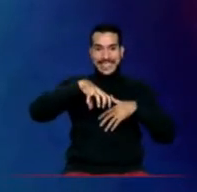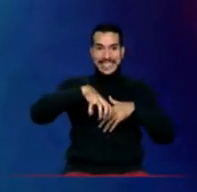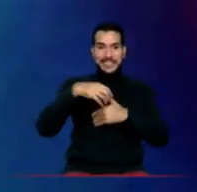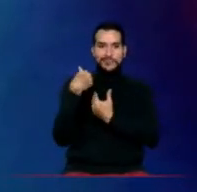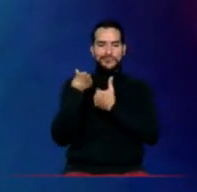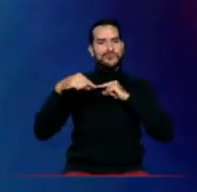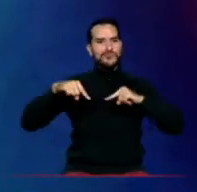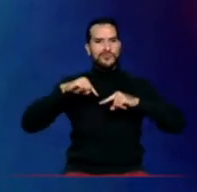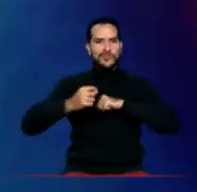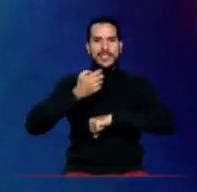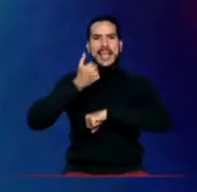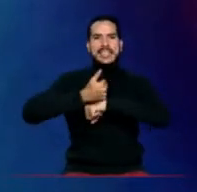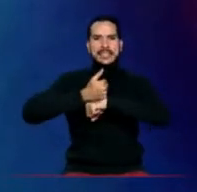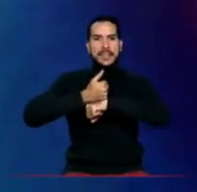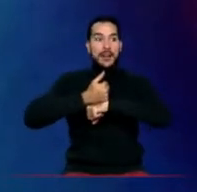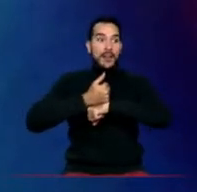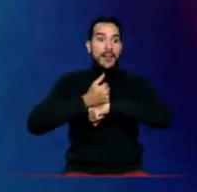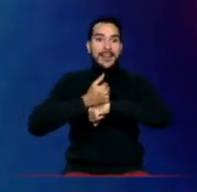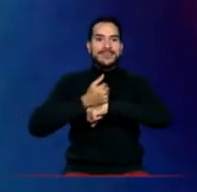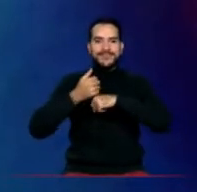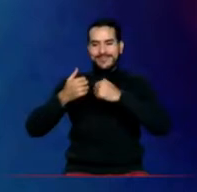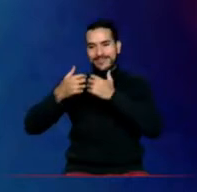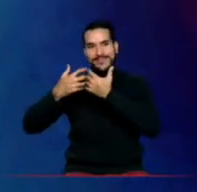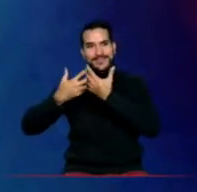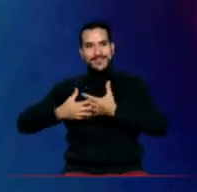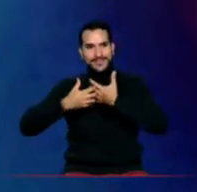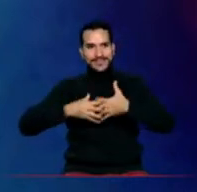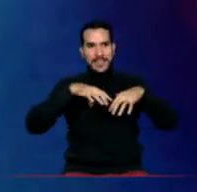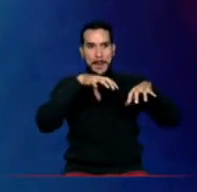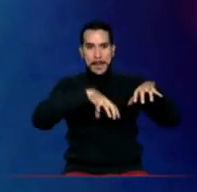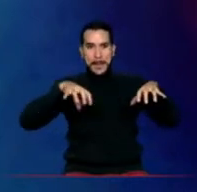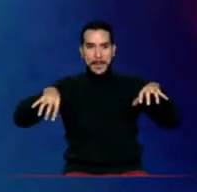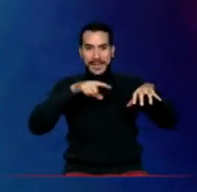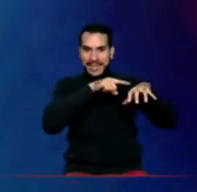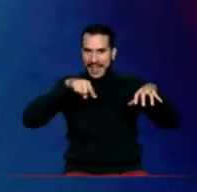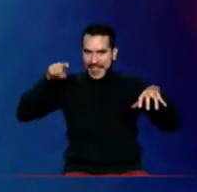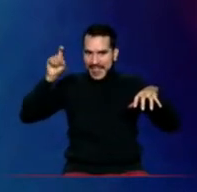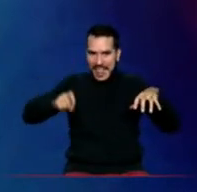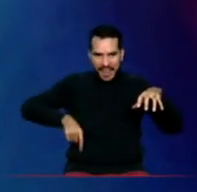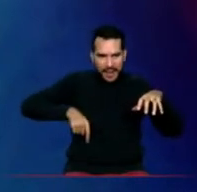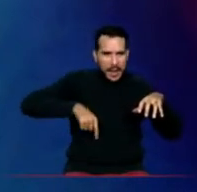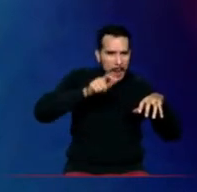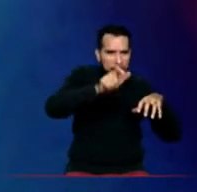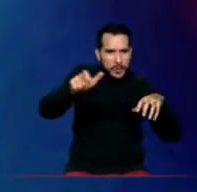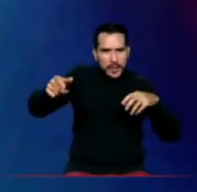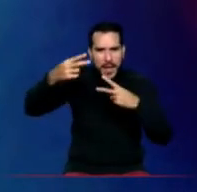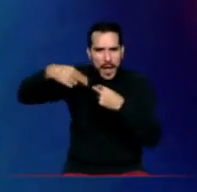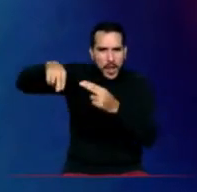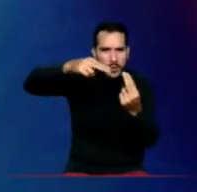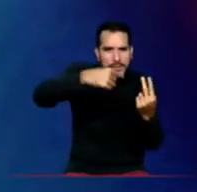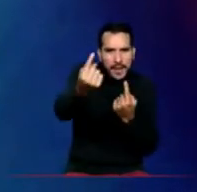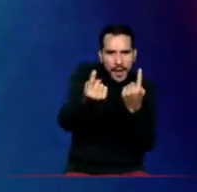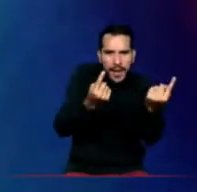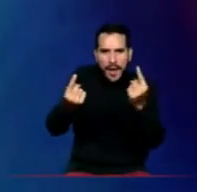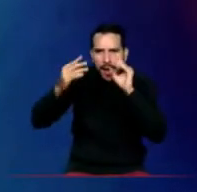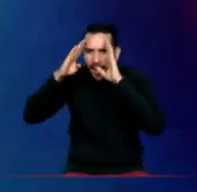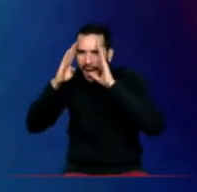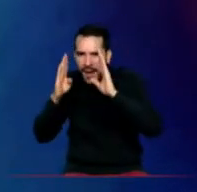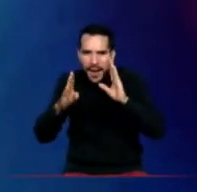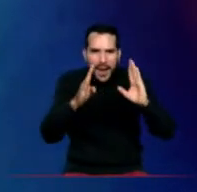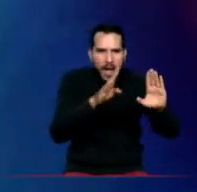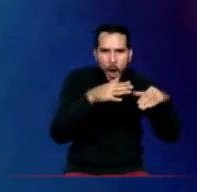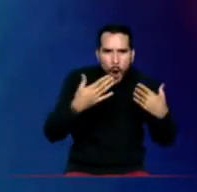costar puntualmente poder atender a estos turistas y sobre todo cómo poderle brindar una oferta que sea de muy